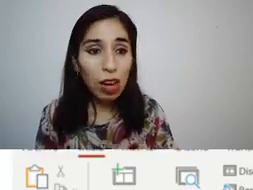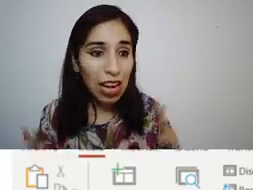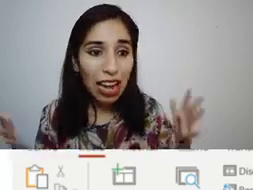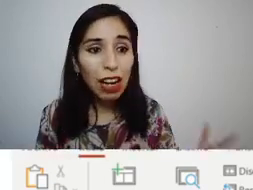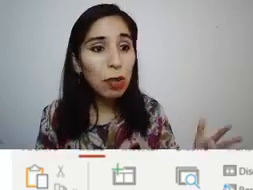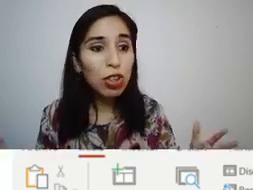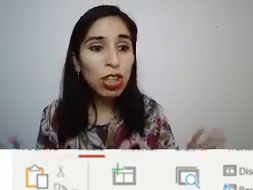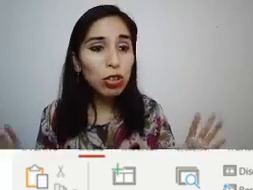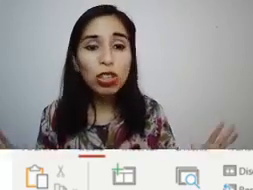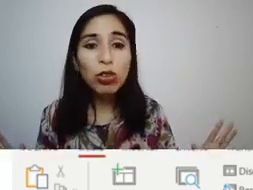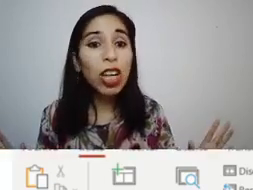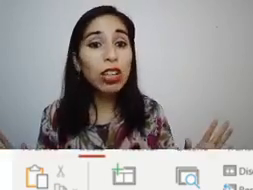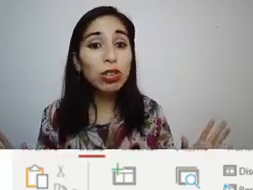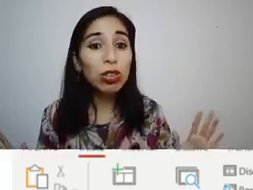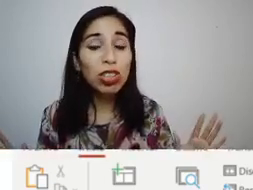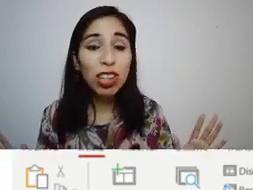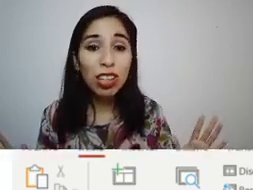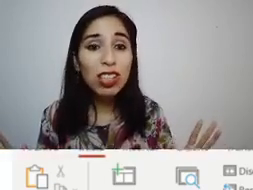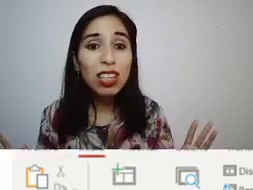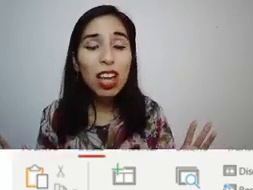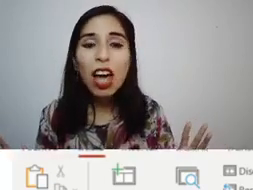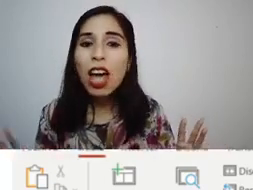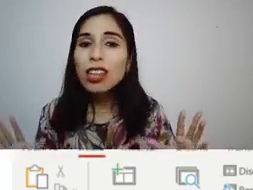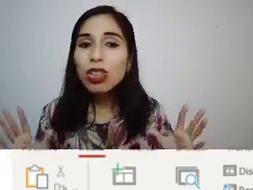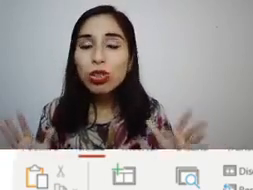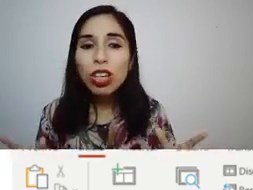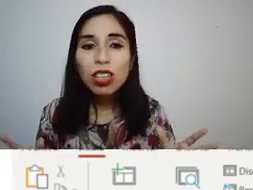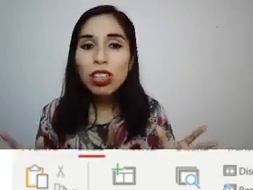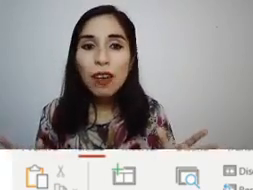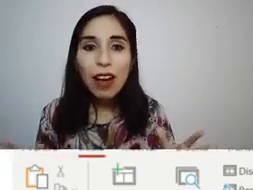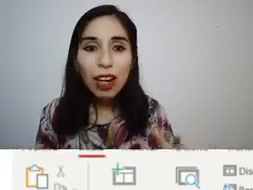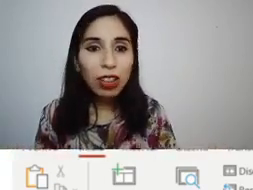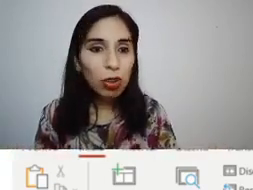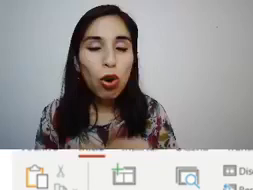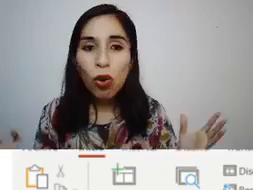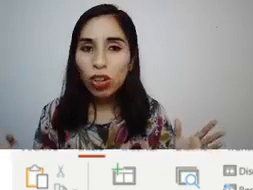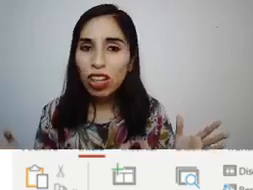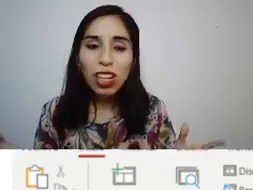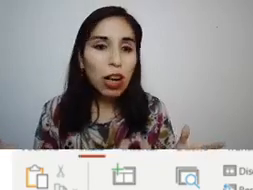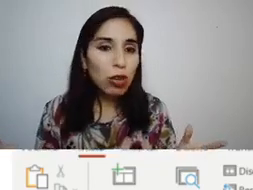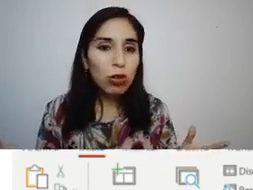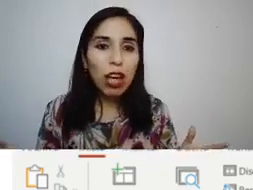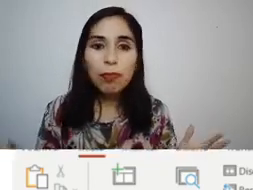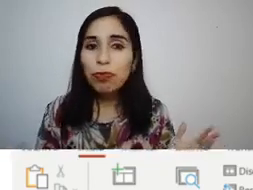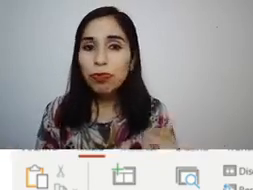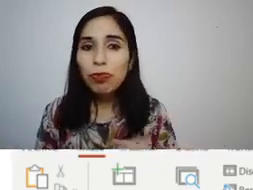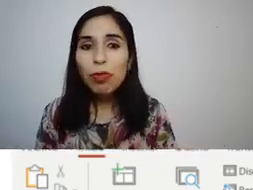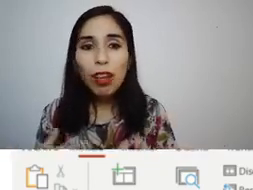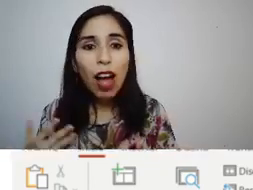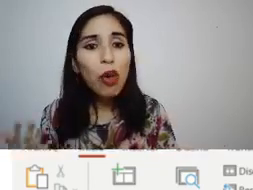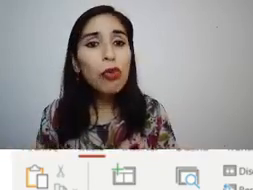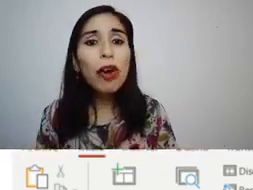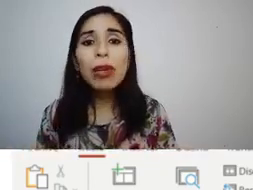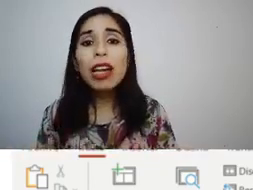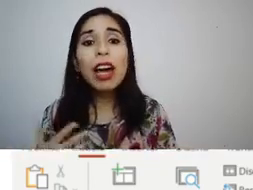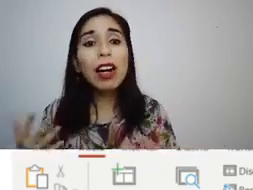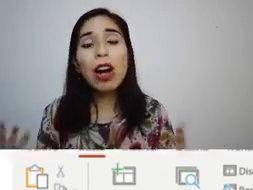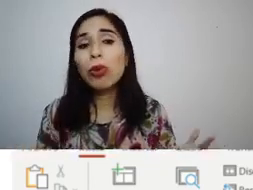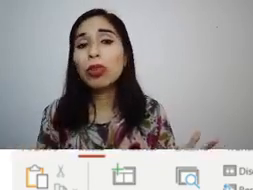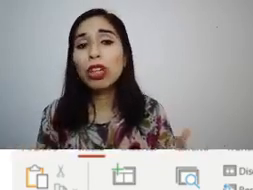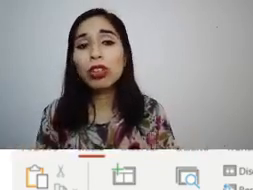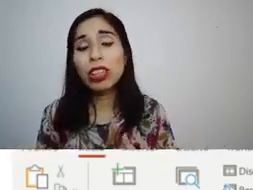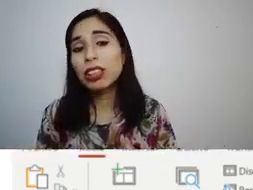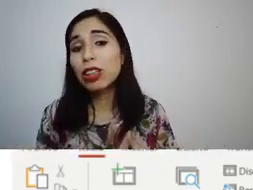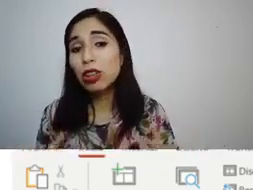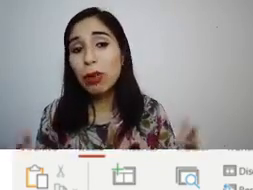la gran mayoría estoy segura que son docentes si ustedes trabajan o quieren ayudar a un familiar